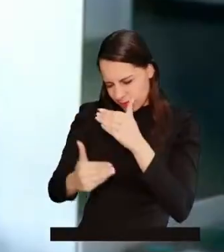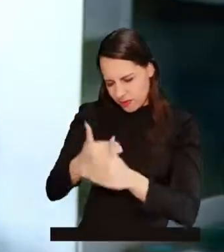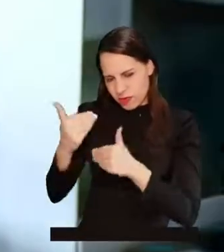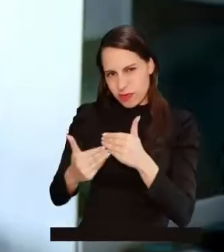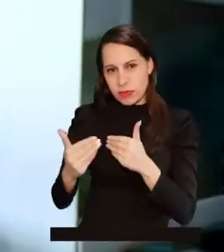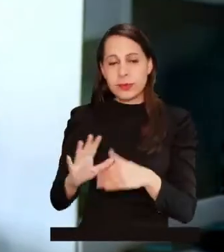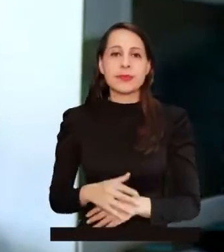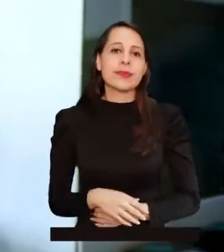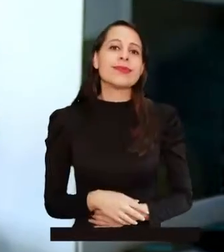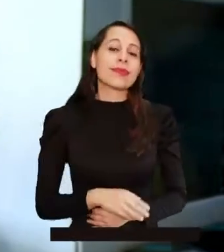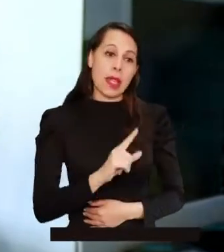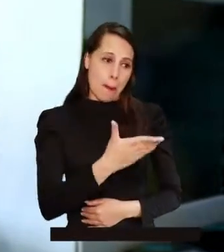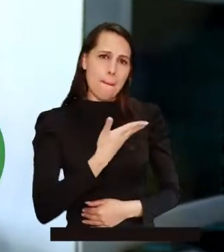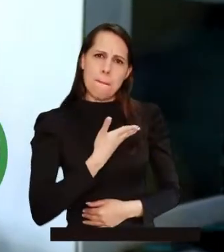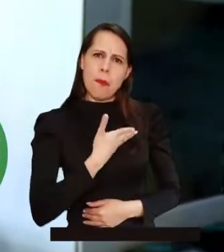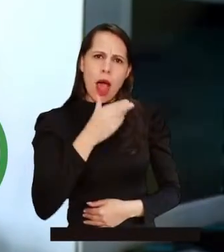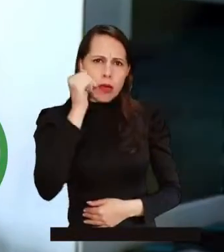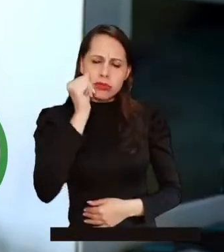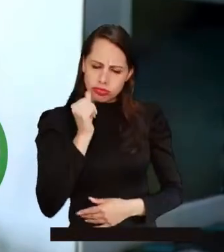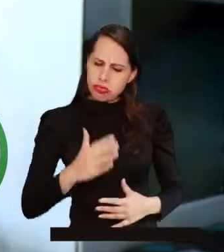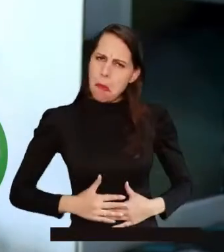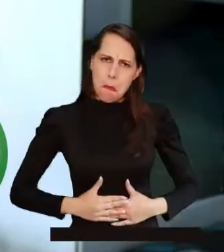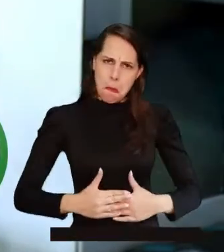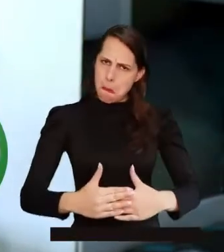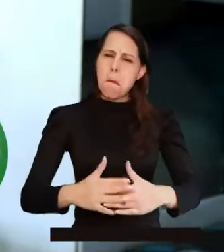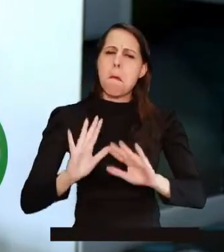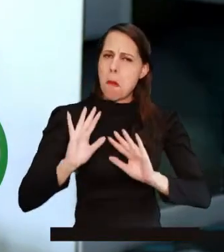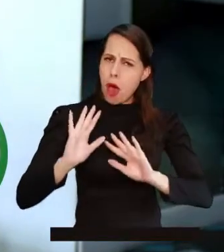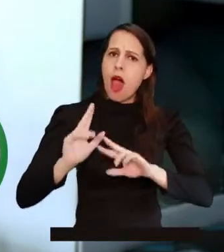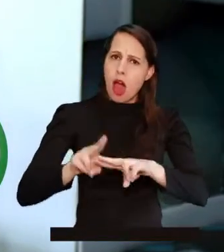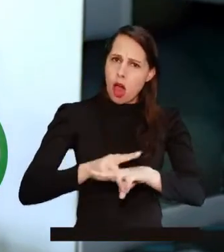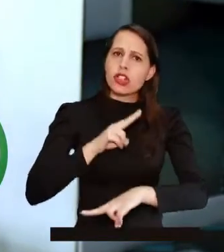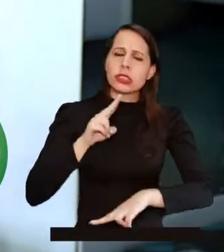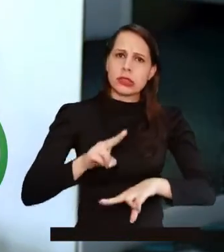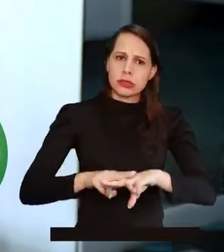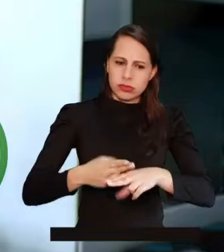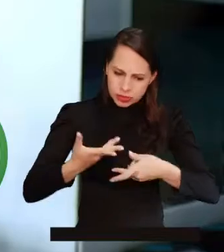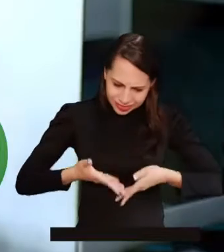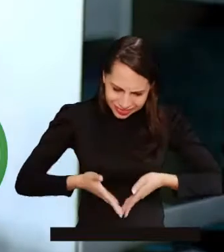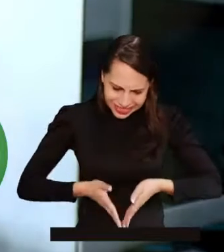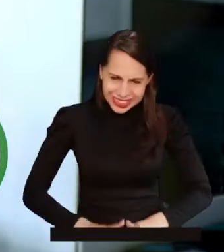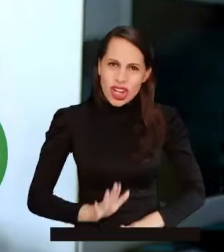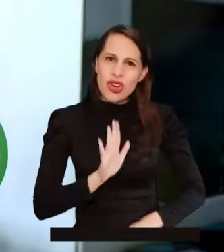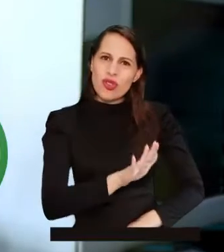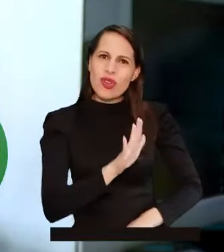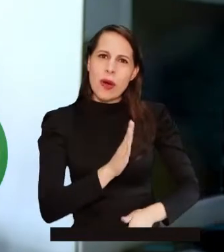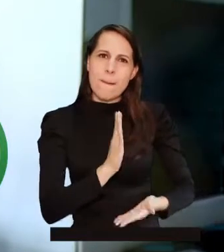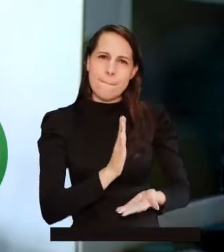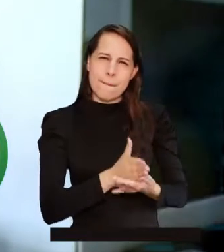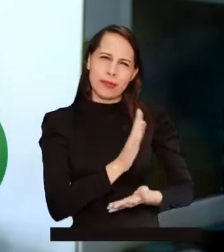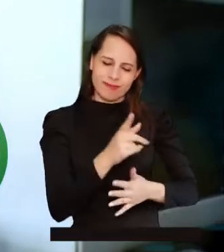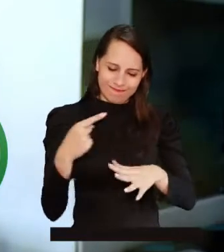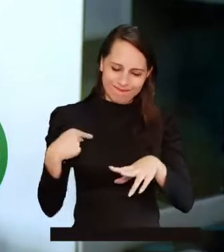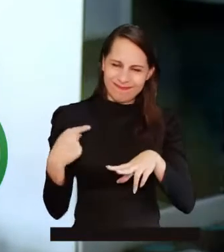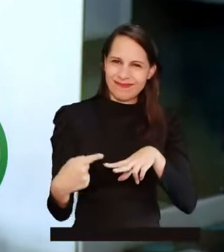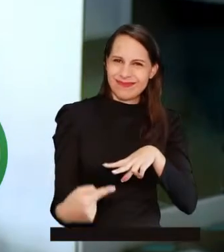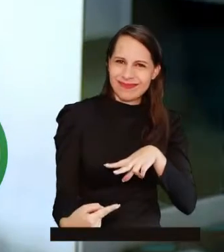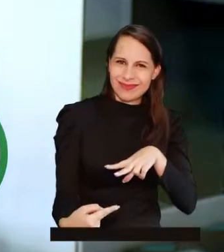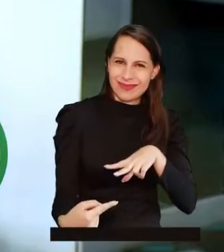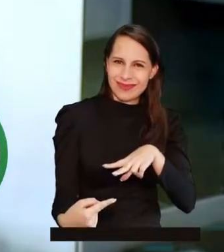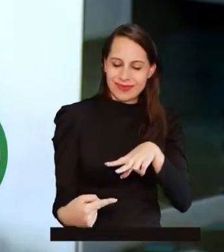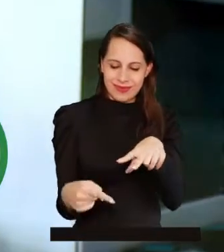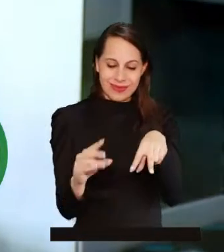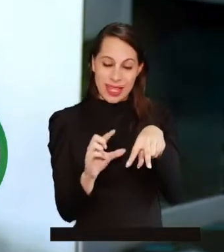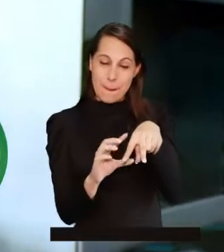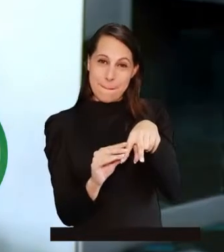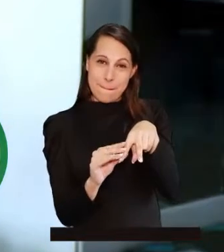Su madre cursó con un embarazo normal, pero que al momento del nacimiento nació con una deficiencia congénita de su miembro